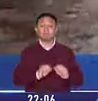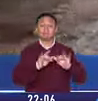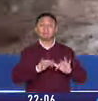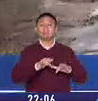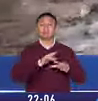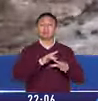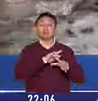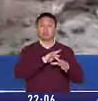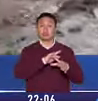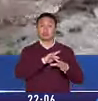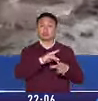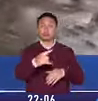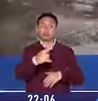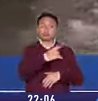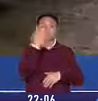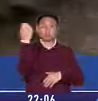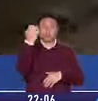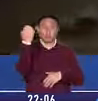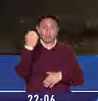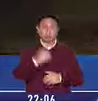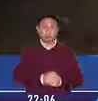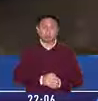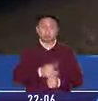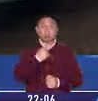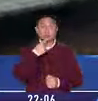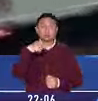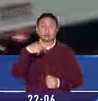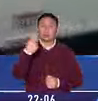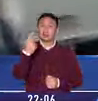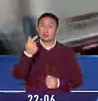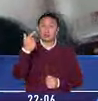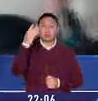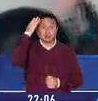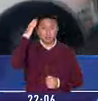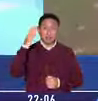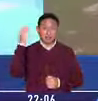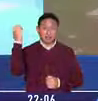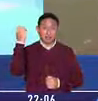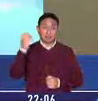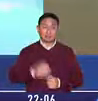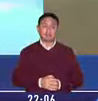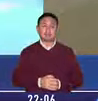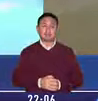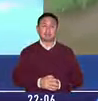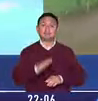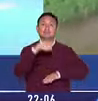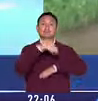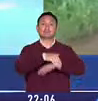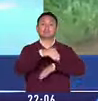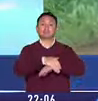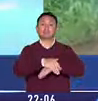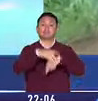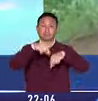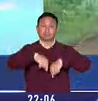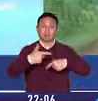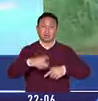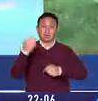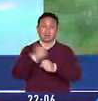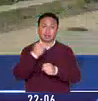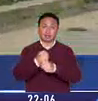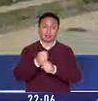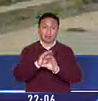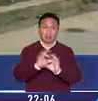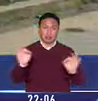de Riesgos ante la Emergencia declaró la alerta amarilla en el sector. Ya para la tarde finalizaron los trabajos de